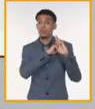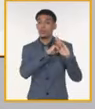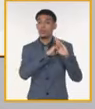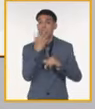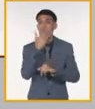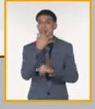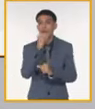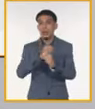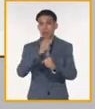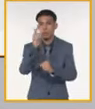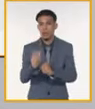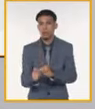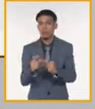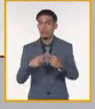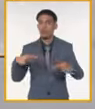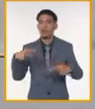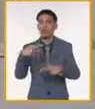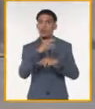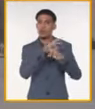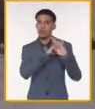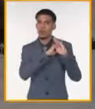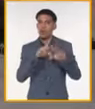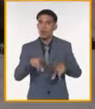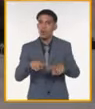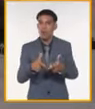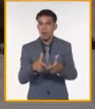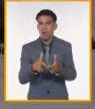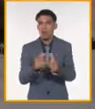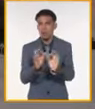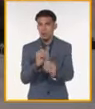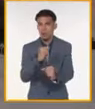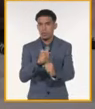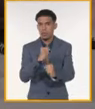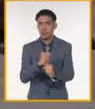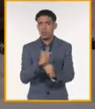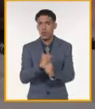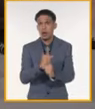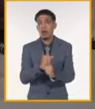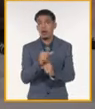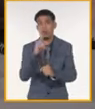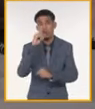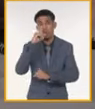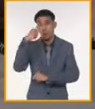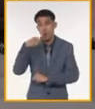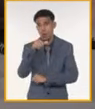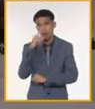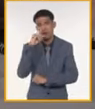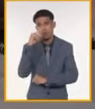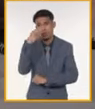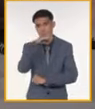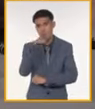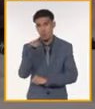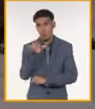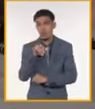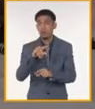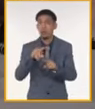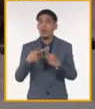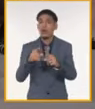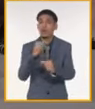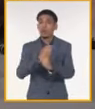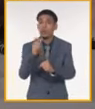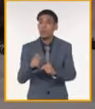empleador por eso de de de de de cumplir con esas obligaciones que tiene cuando hace el contrato pero también el trabajador tiene que exigir